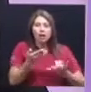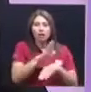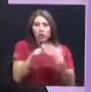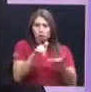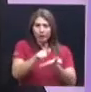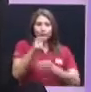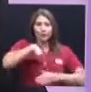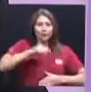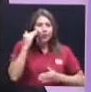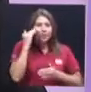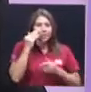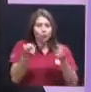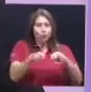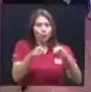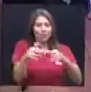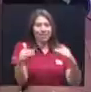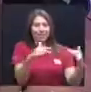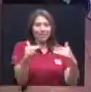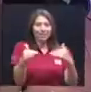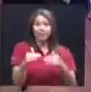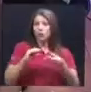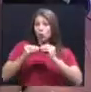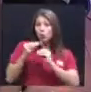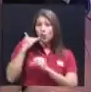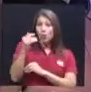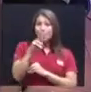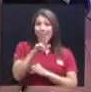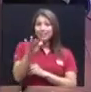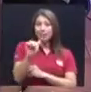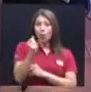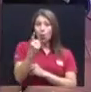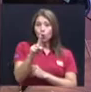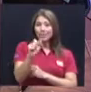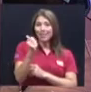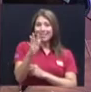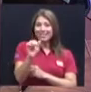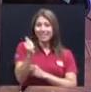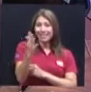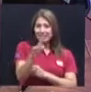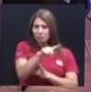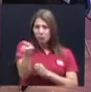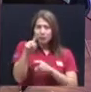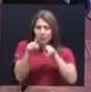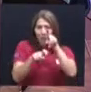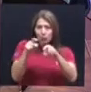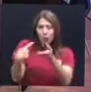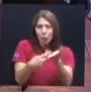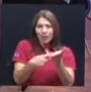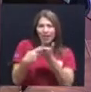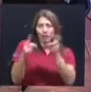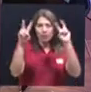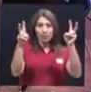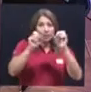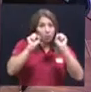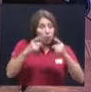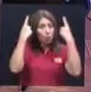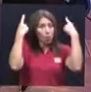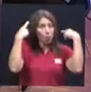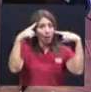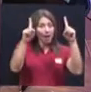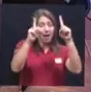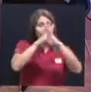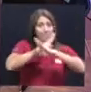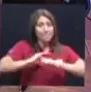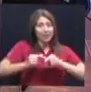conocemos que producen las guerras 25 11 15 15 para sus preguntas o comentarios sobre nuestro tema de hoy es posible la paz en